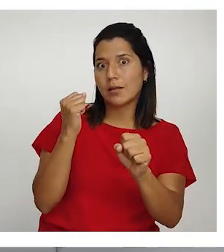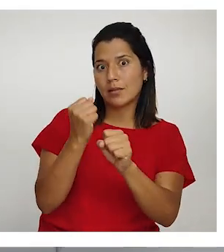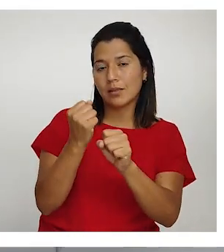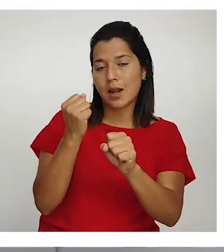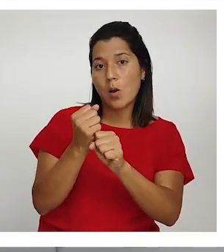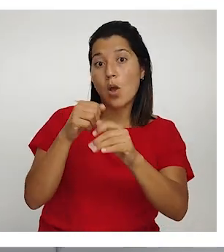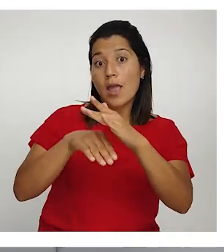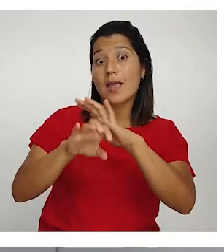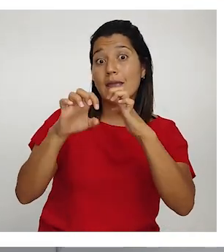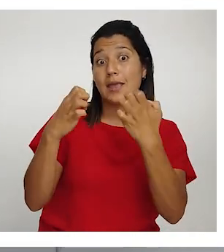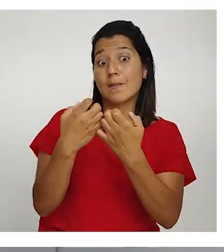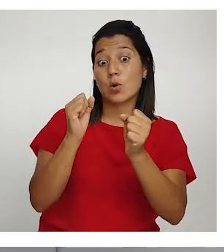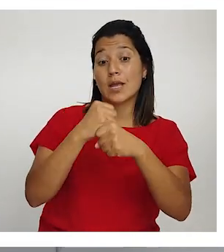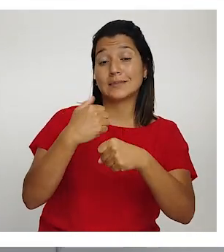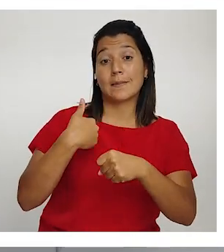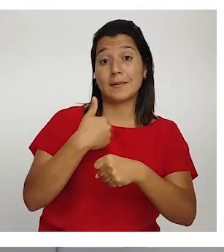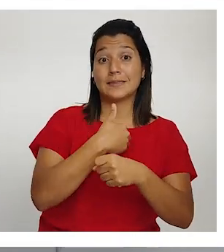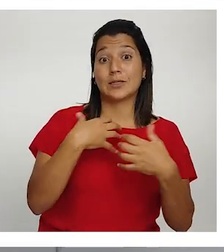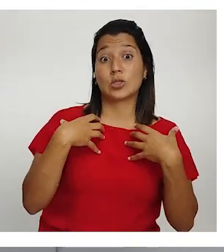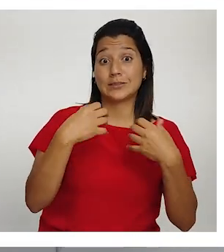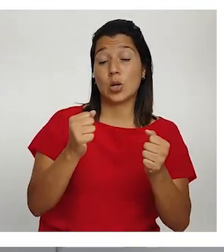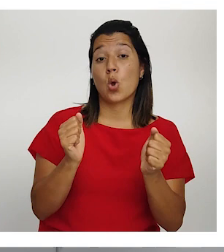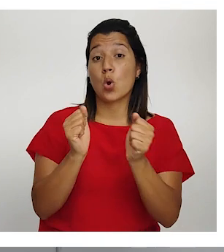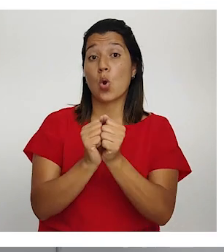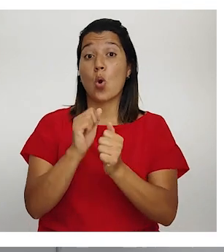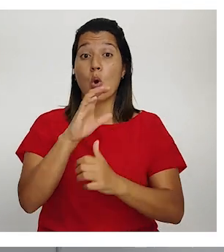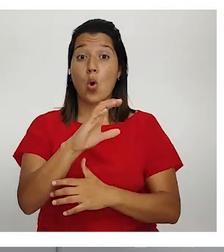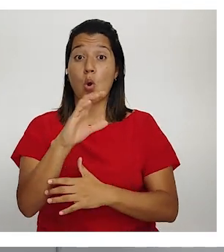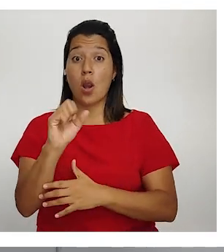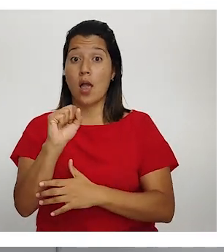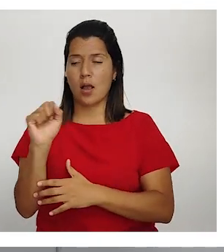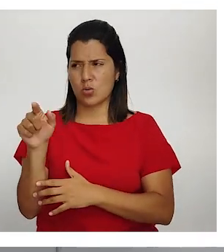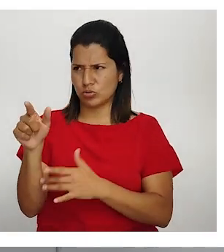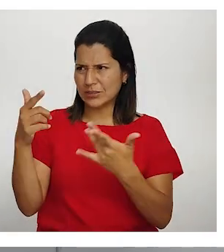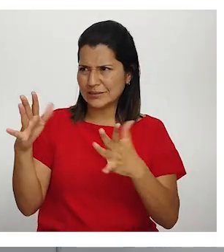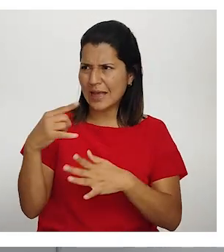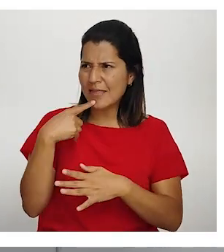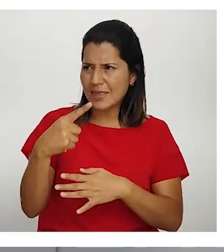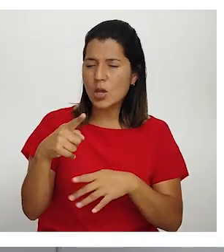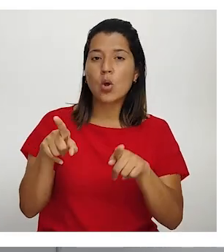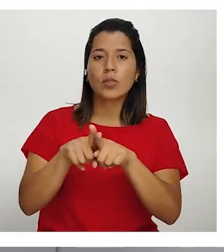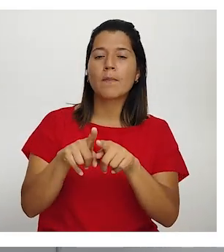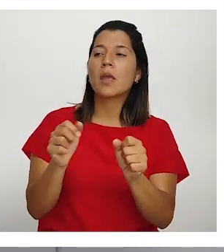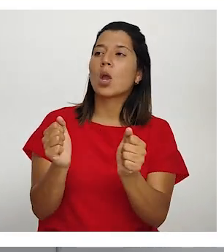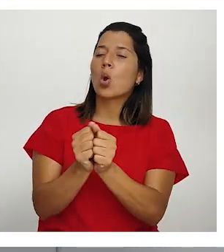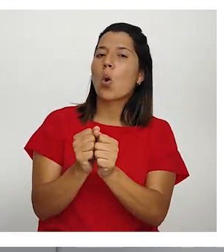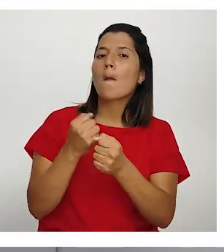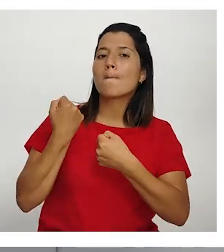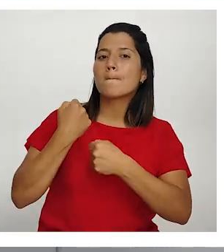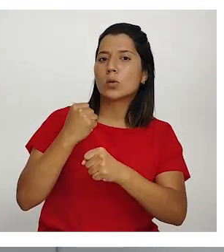realiza el Ministerio de Salud con la Caja, ya lo mencionaba usted también, con municipalidades y otras